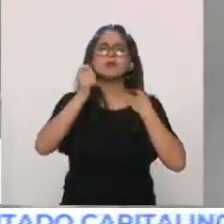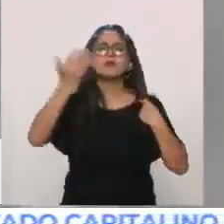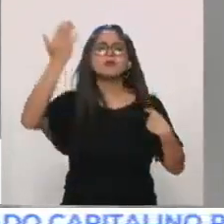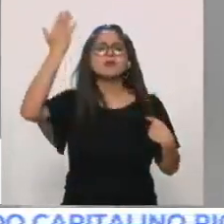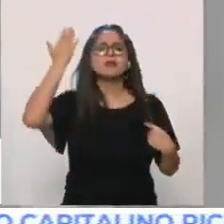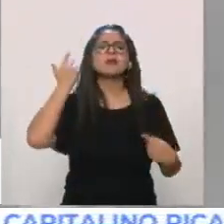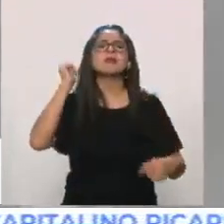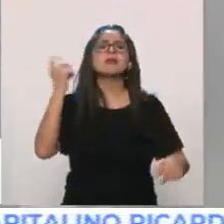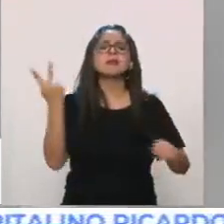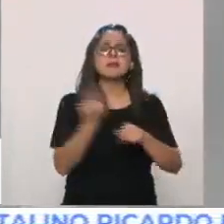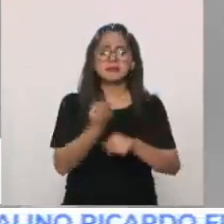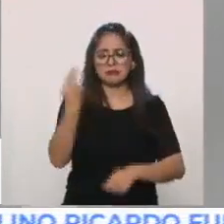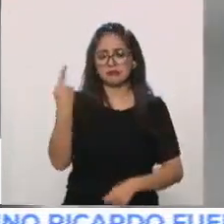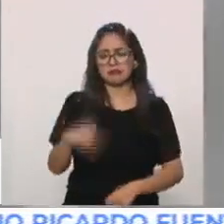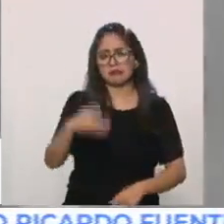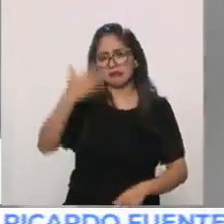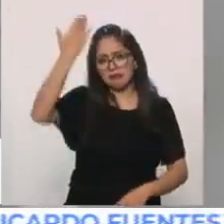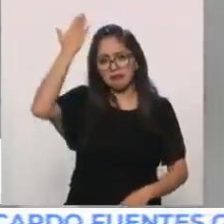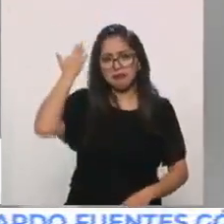de nuestro país